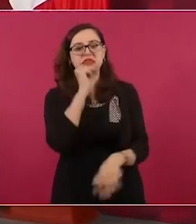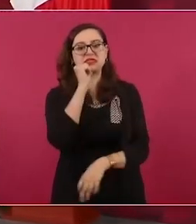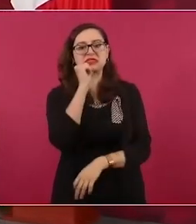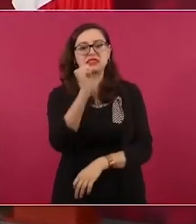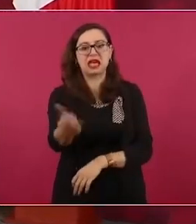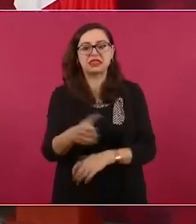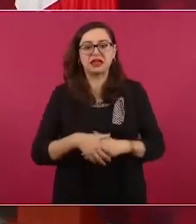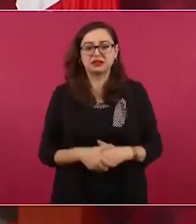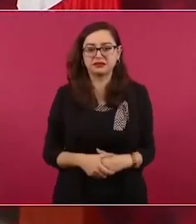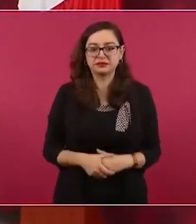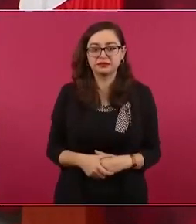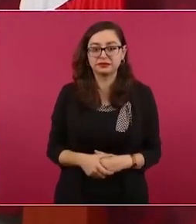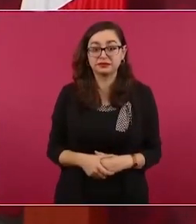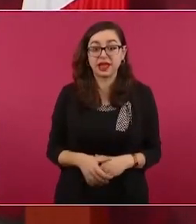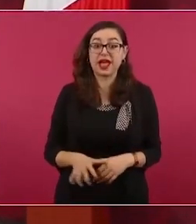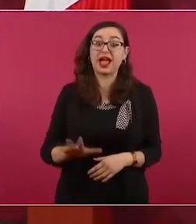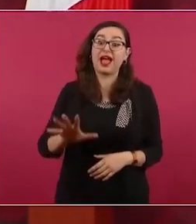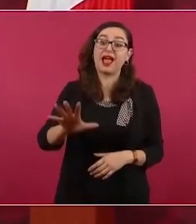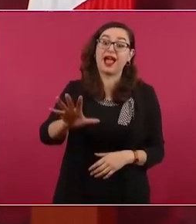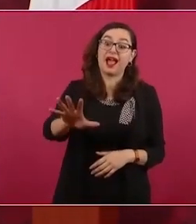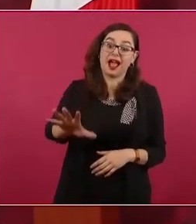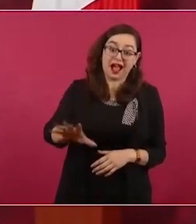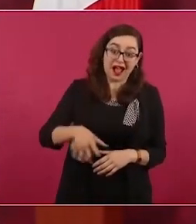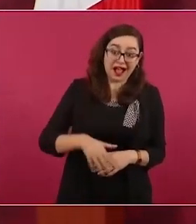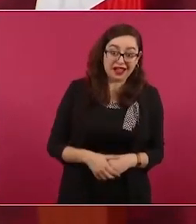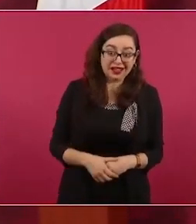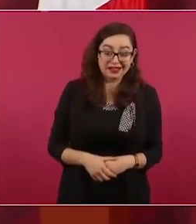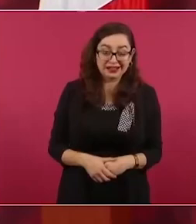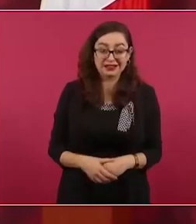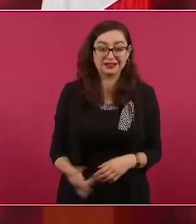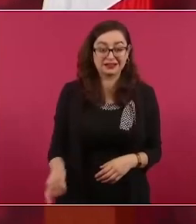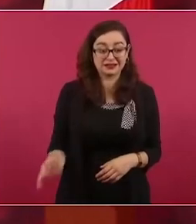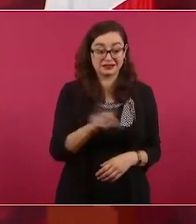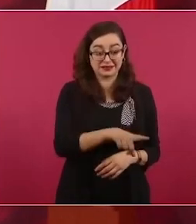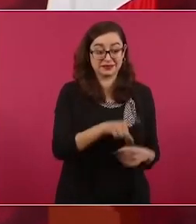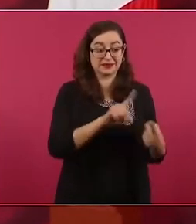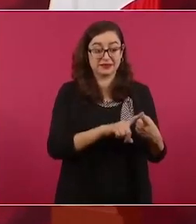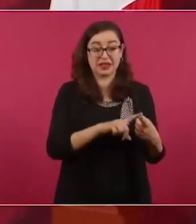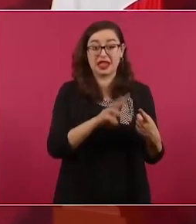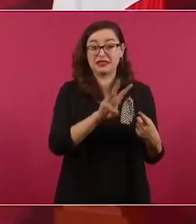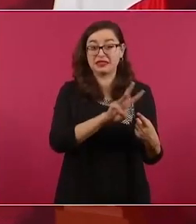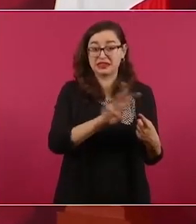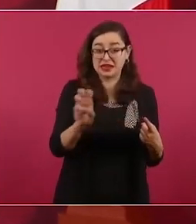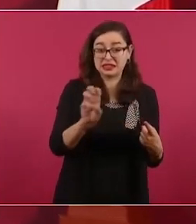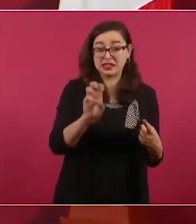350 mil elementos de Marina y de Defensa,